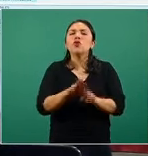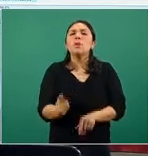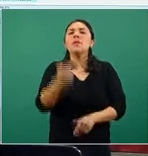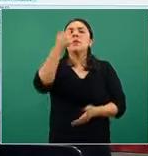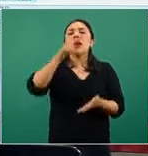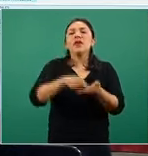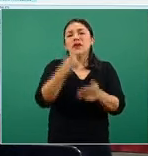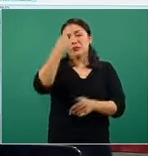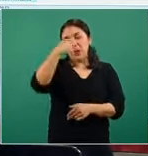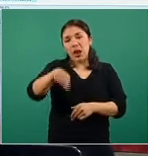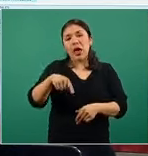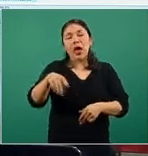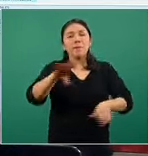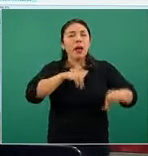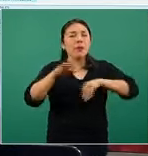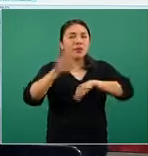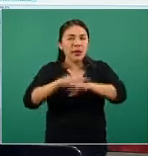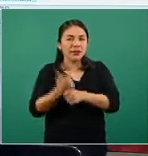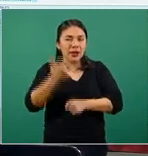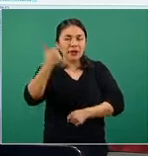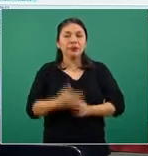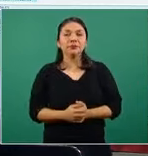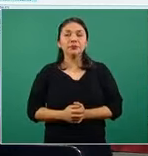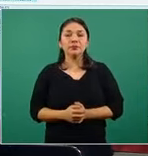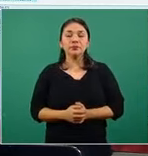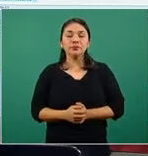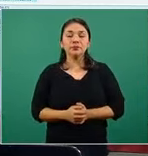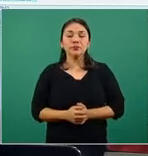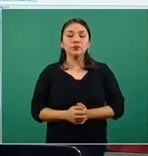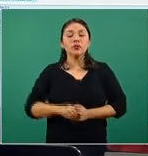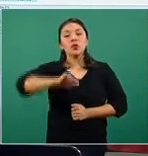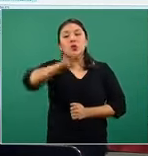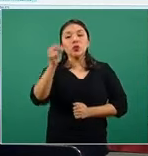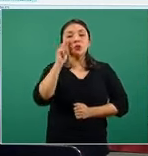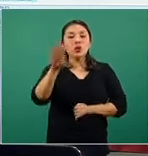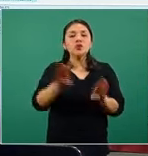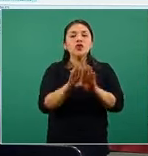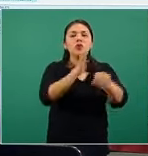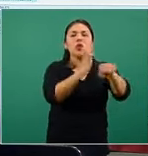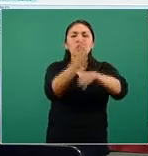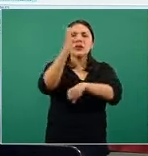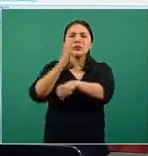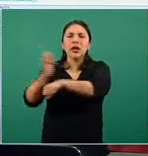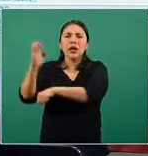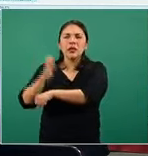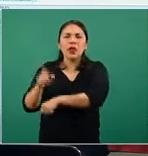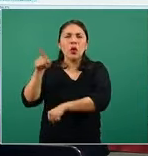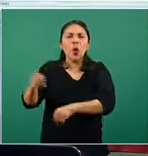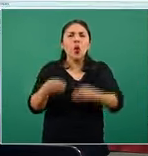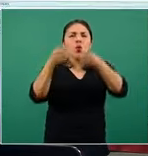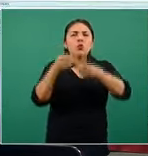curva de contagios. Vamos a desglosar por entidad federativa esta